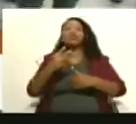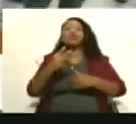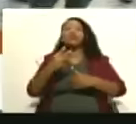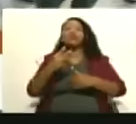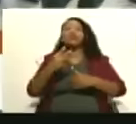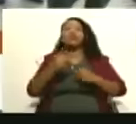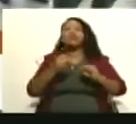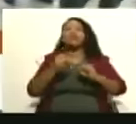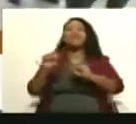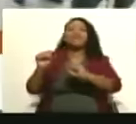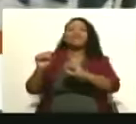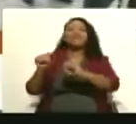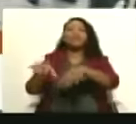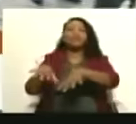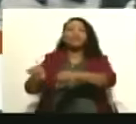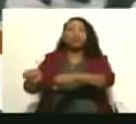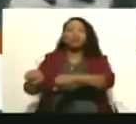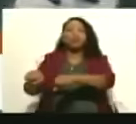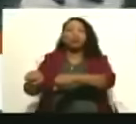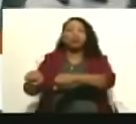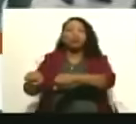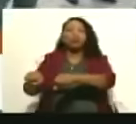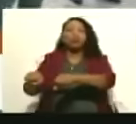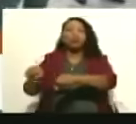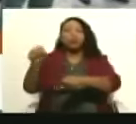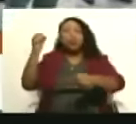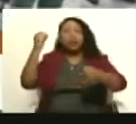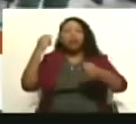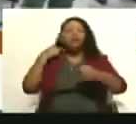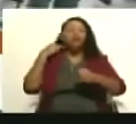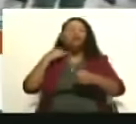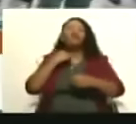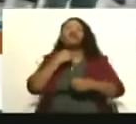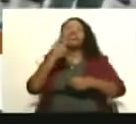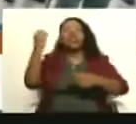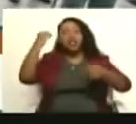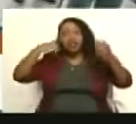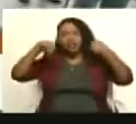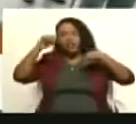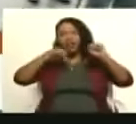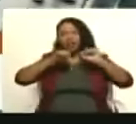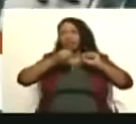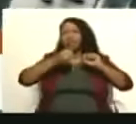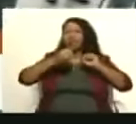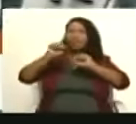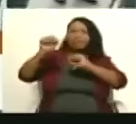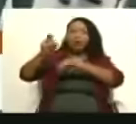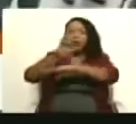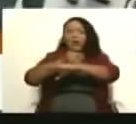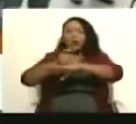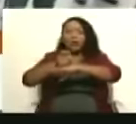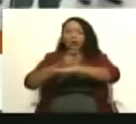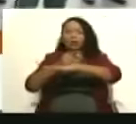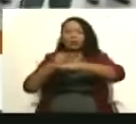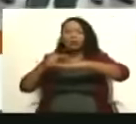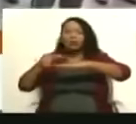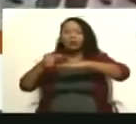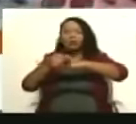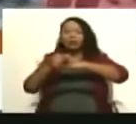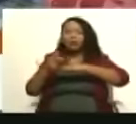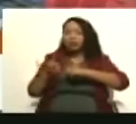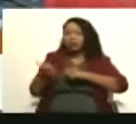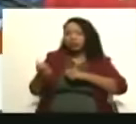antiimperialista, levantando su voz de rebeldía contra la élite política que gobierna la República Cooperativa de Guyana,